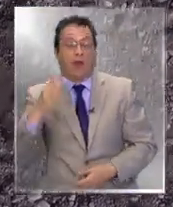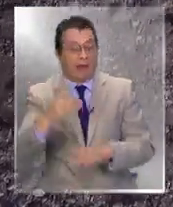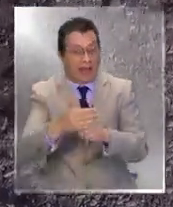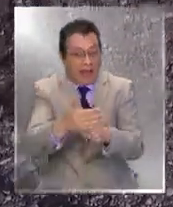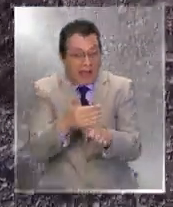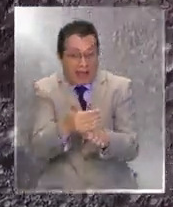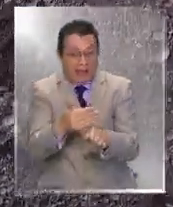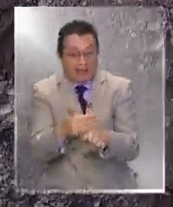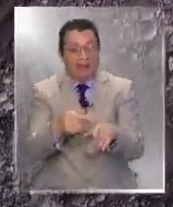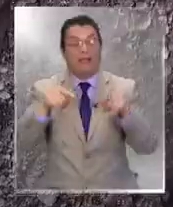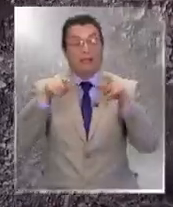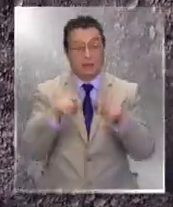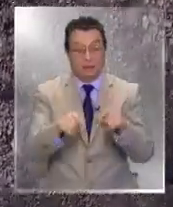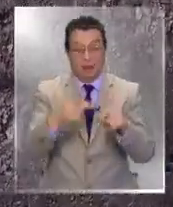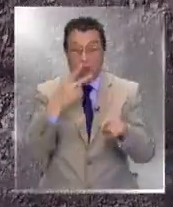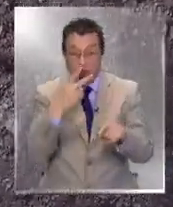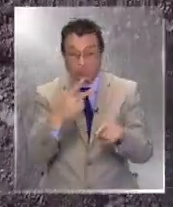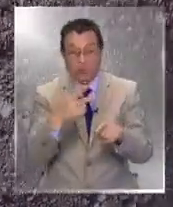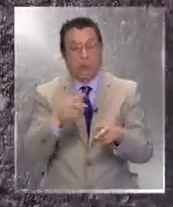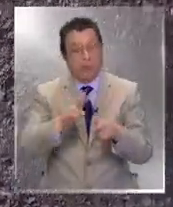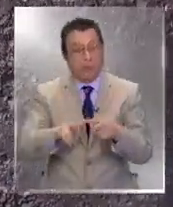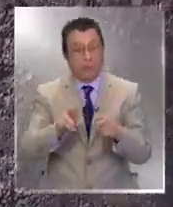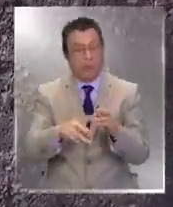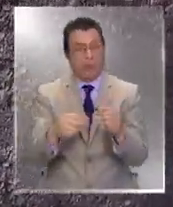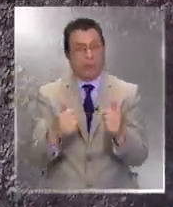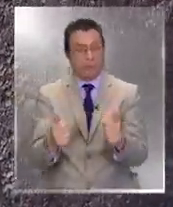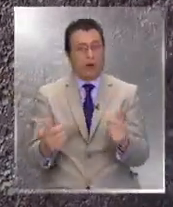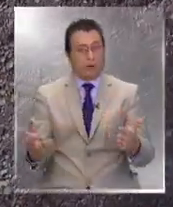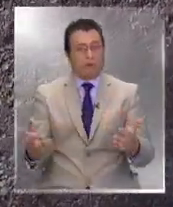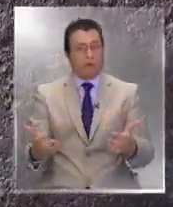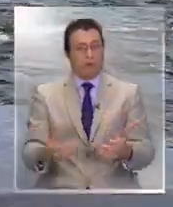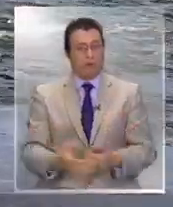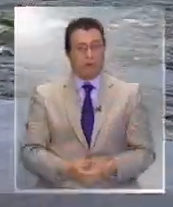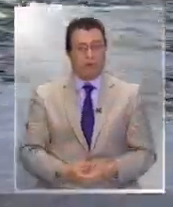su ecosistema pareciera estar recuperándose.